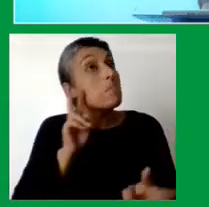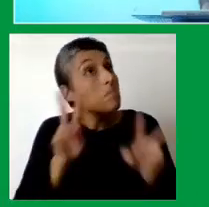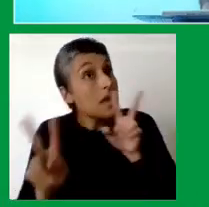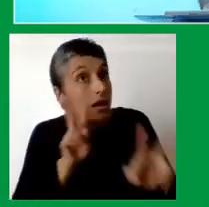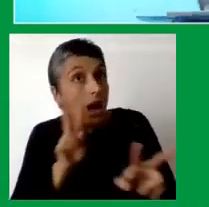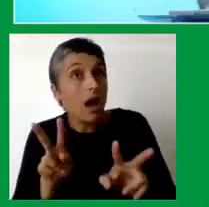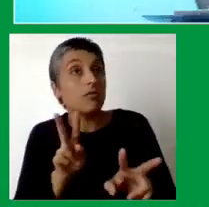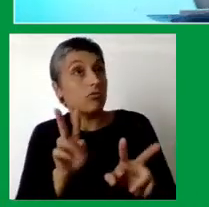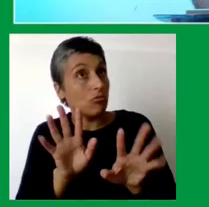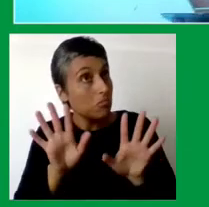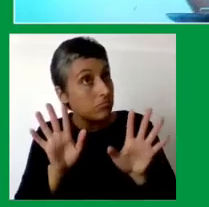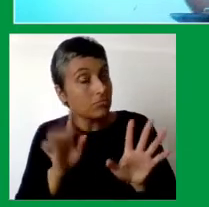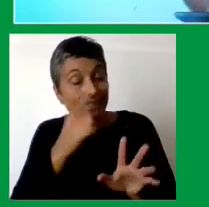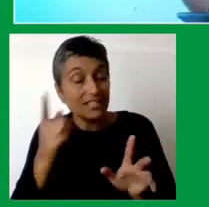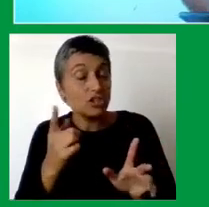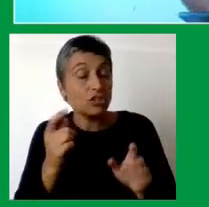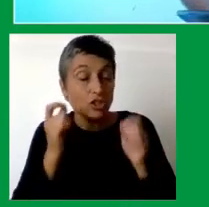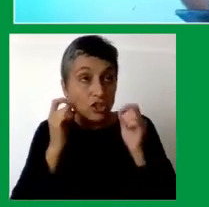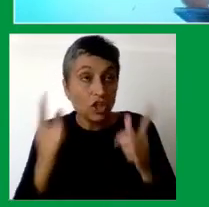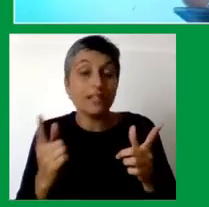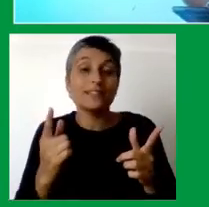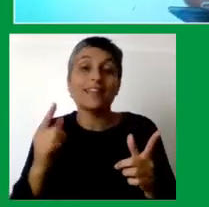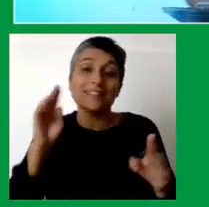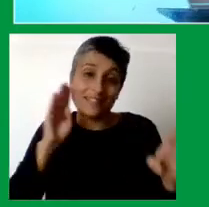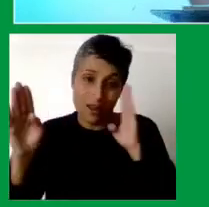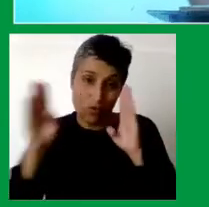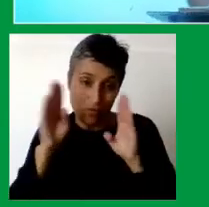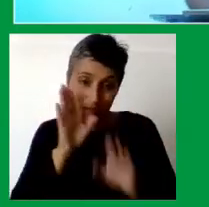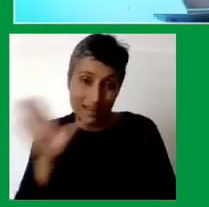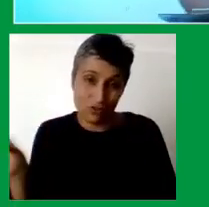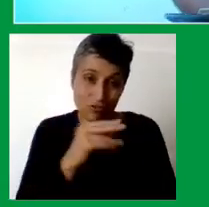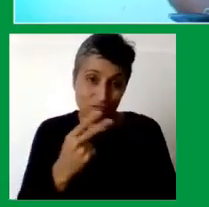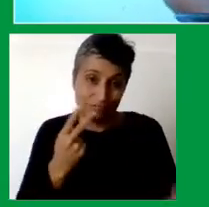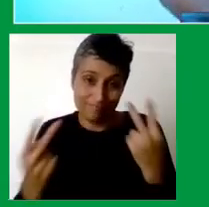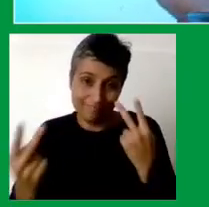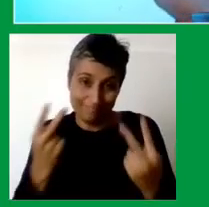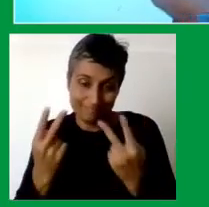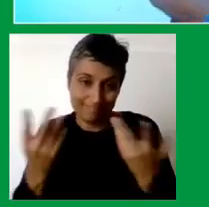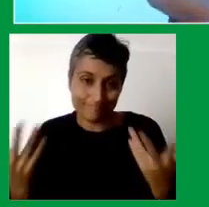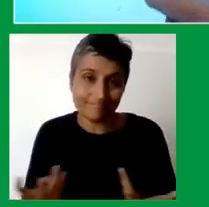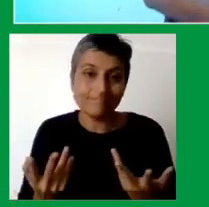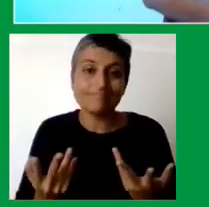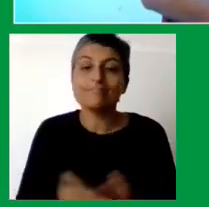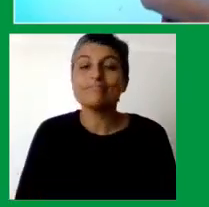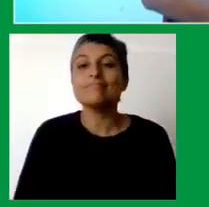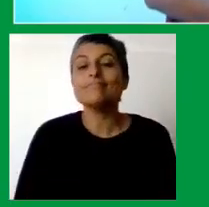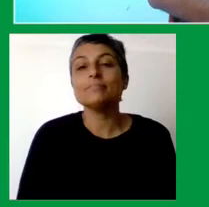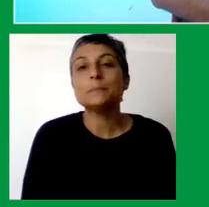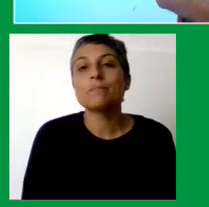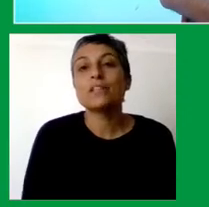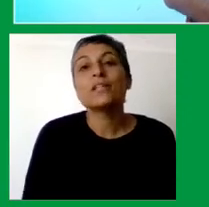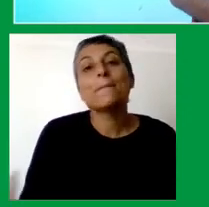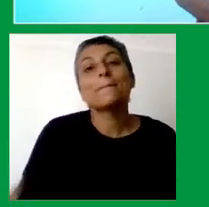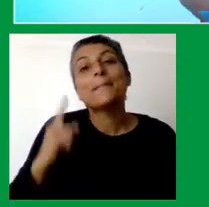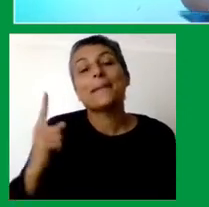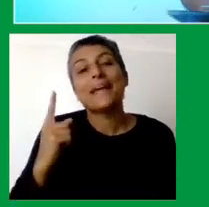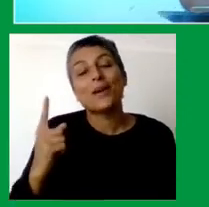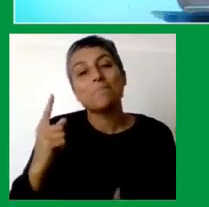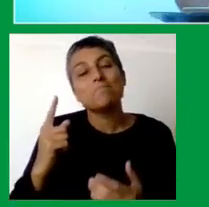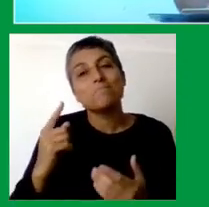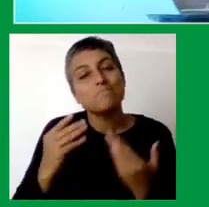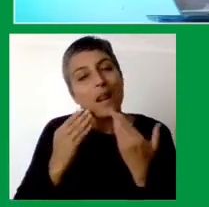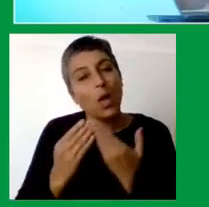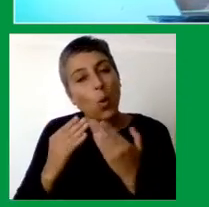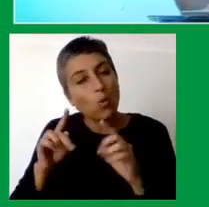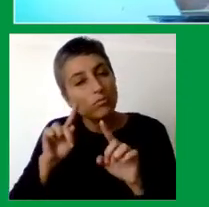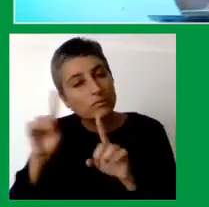también. Y bueno, Karina, una primera pregunta que surge a raíz de todo esto que estabas